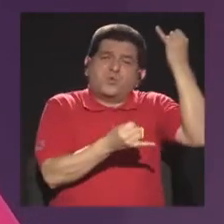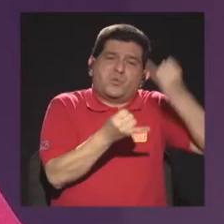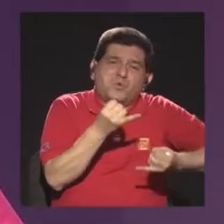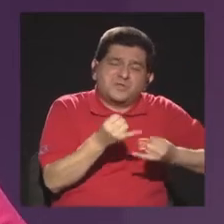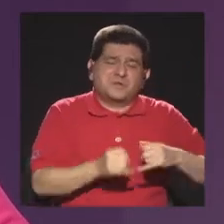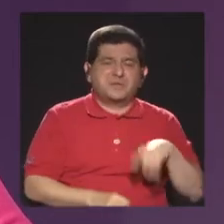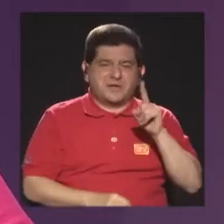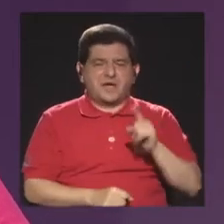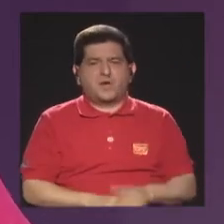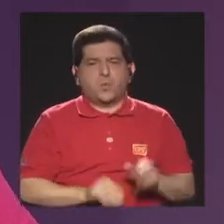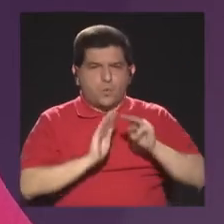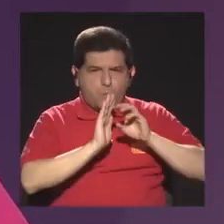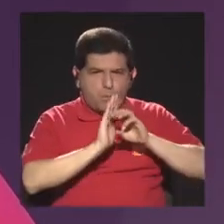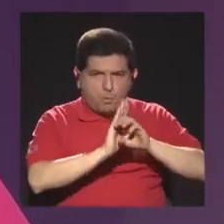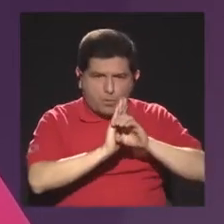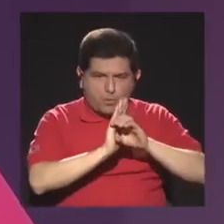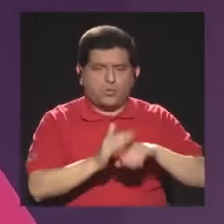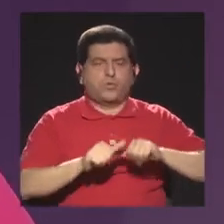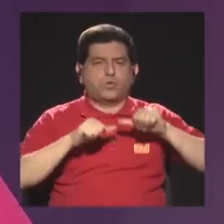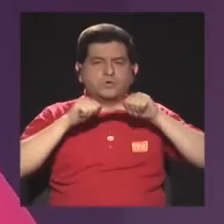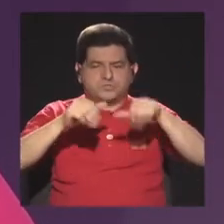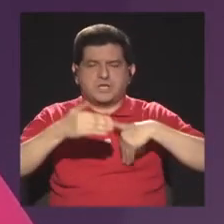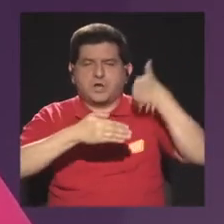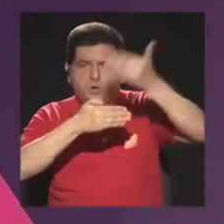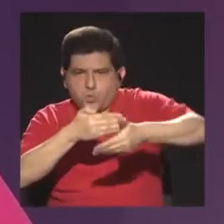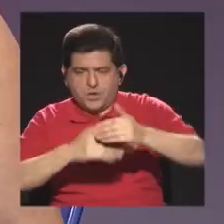un paquete para iniciar el otro.